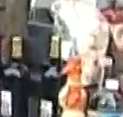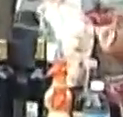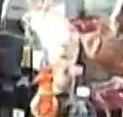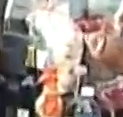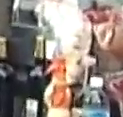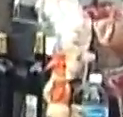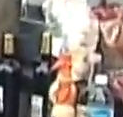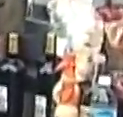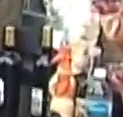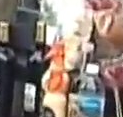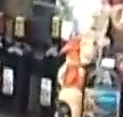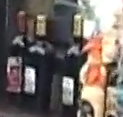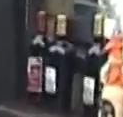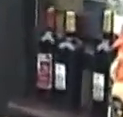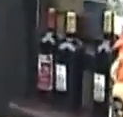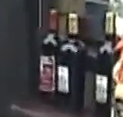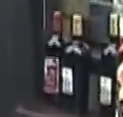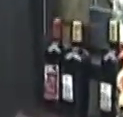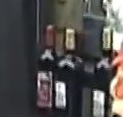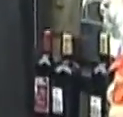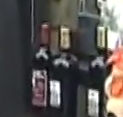del ámbito territorial.